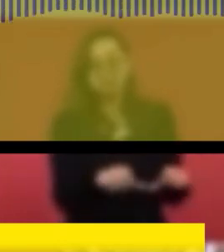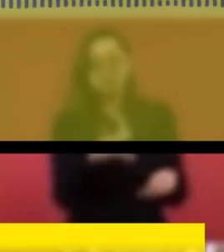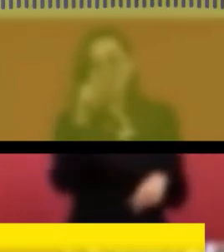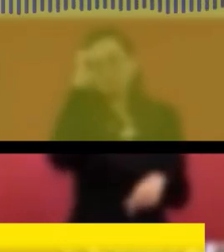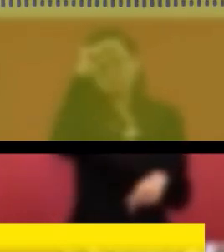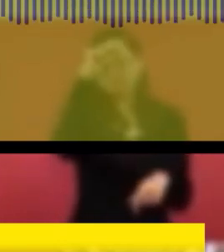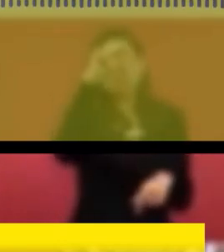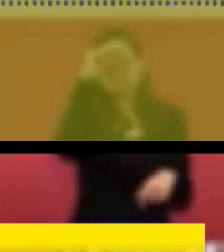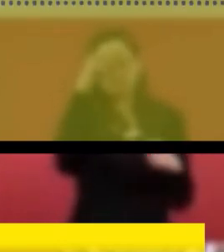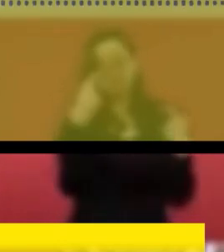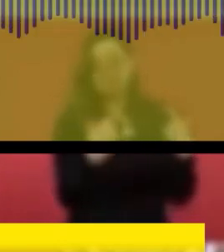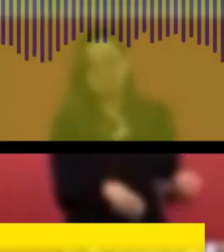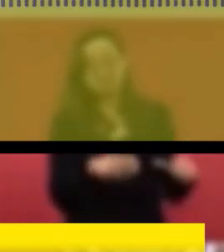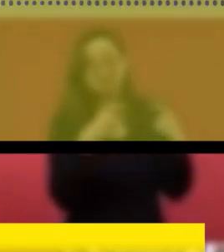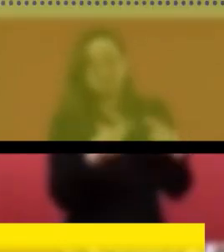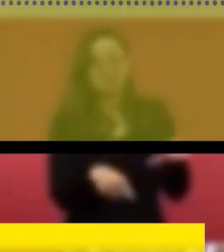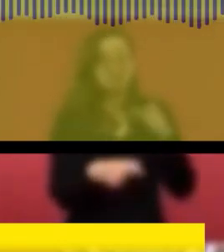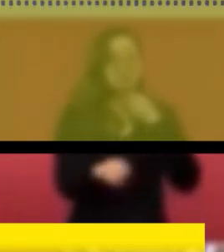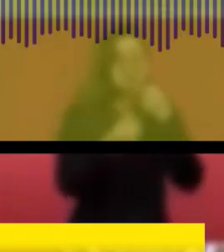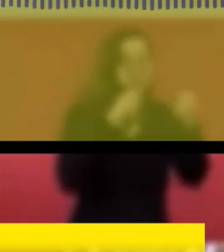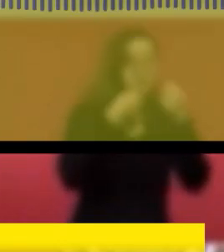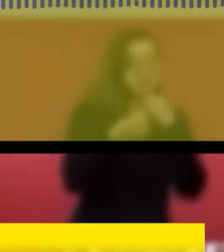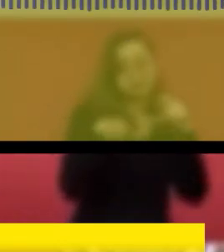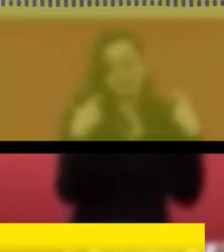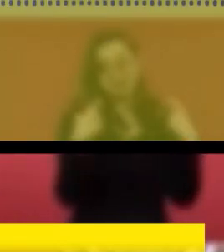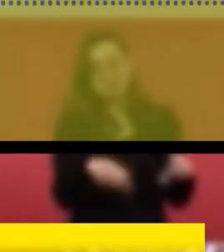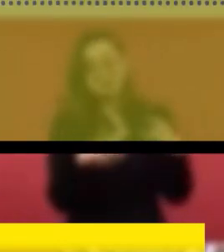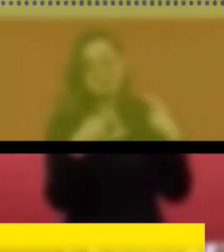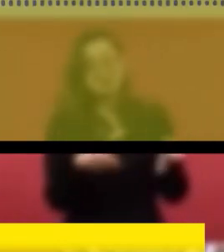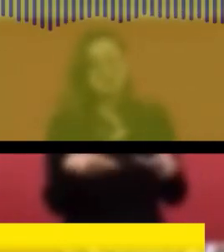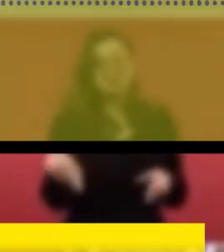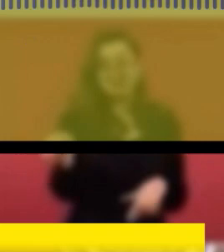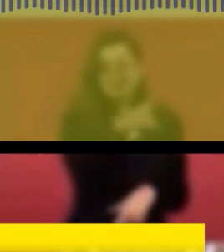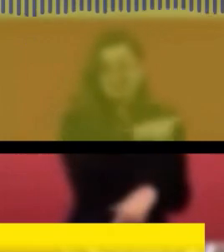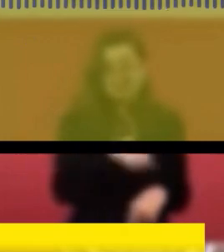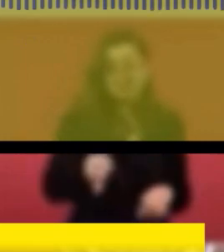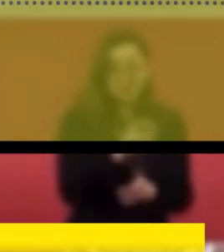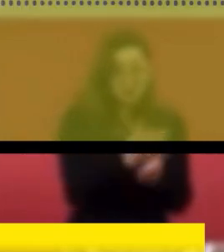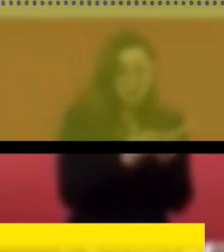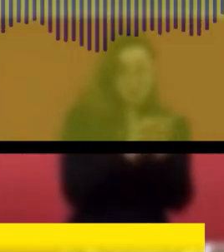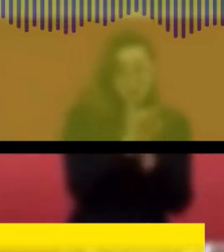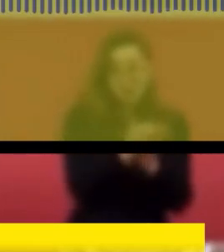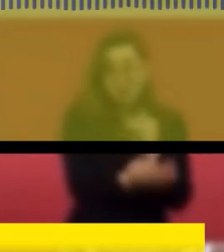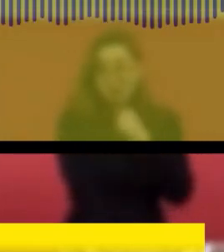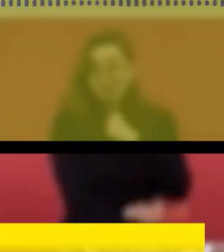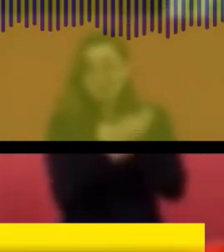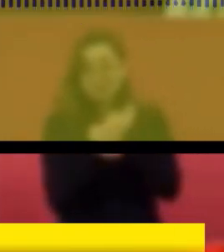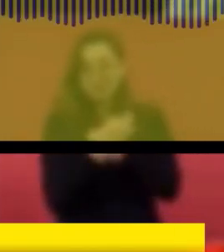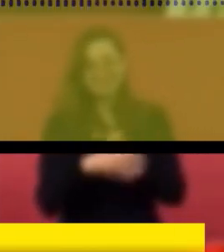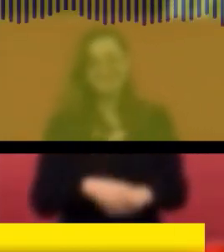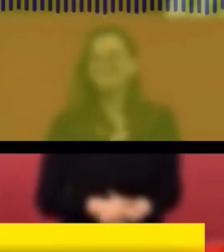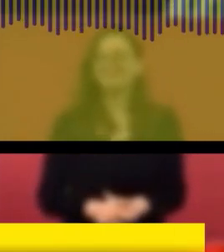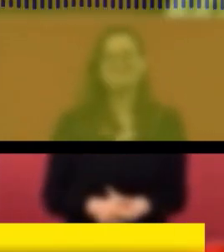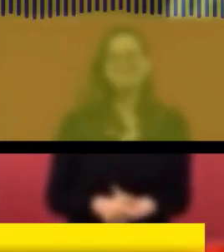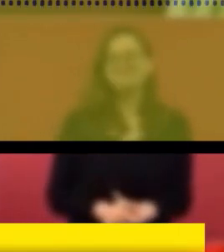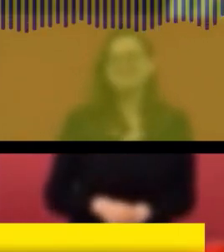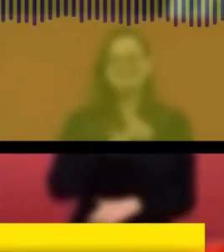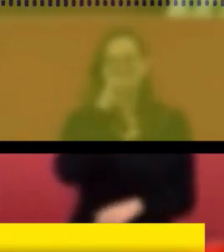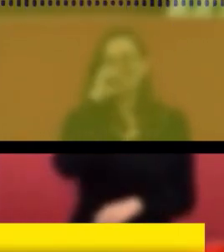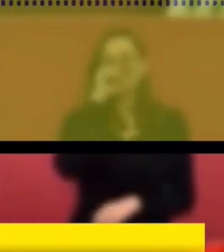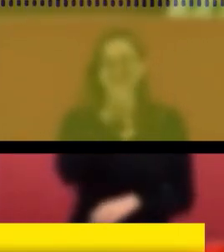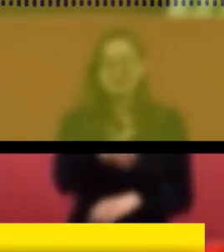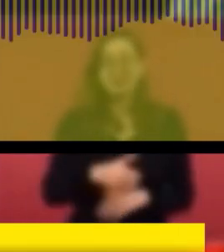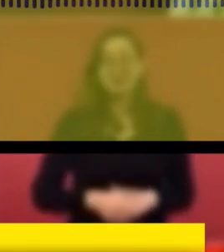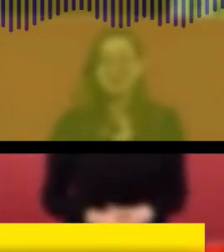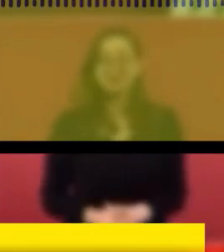todo sentido y literalmente hablando. Todo eso lo hacía el señor Boric con sus hombres. Entonces ahora lo